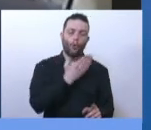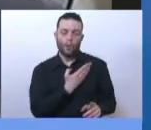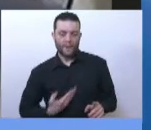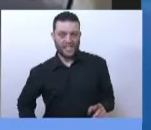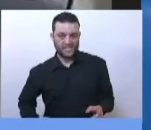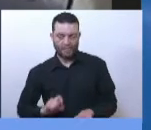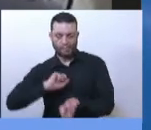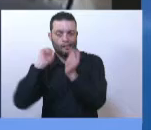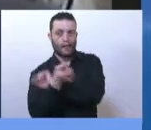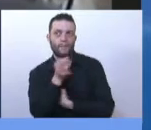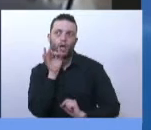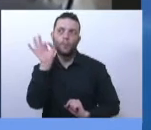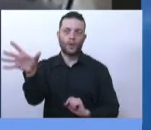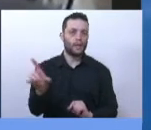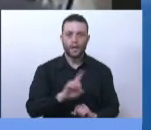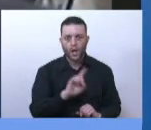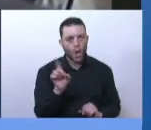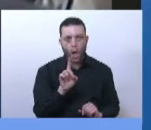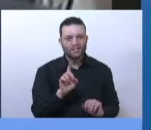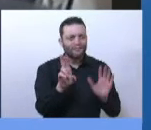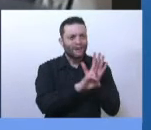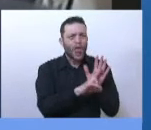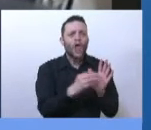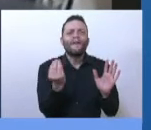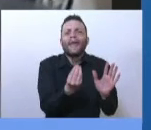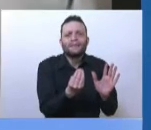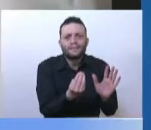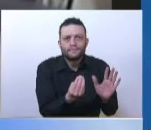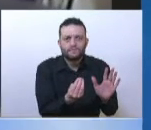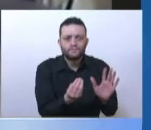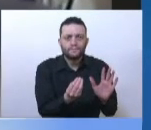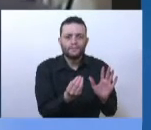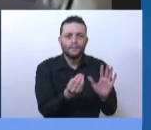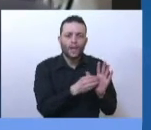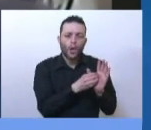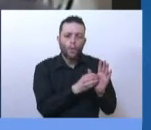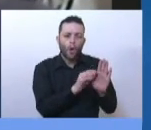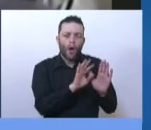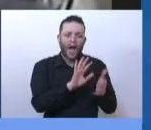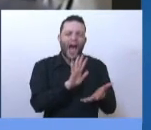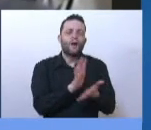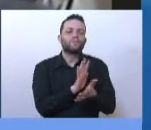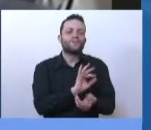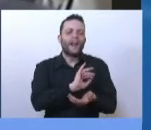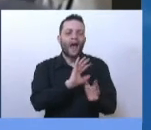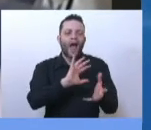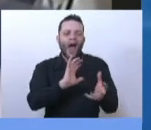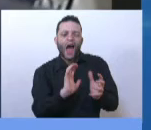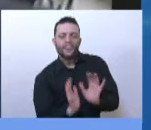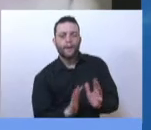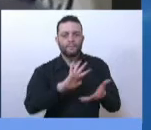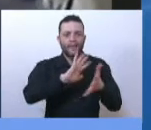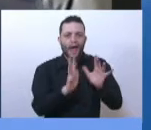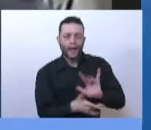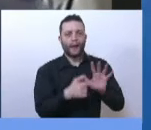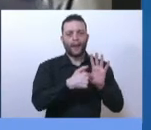proyecto. La reglamentación tiene la finalidad de hacer que la ley sea operativa, pero a nosotros,